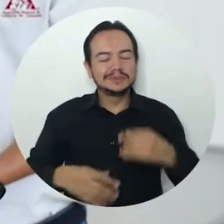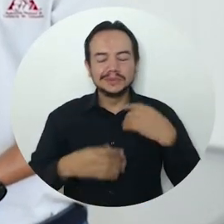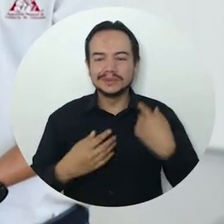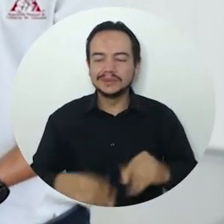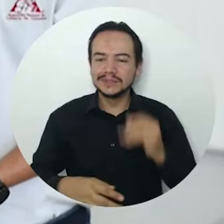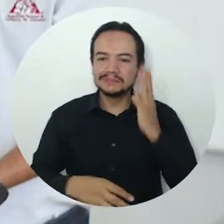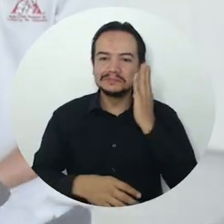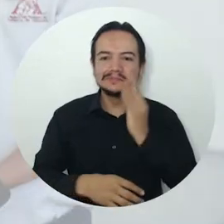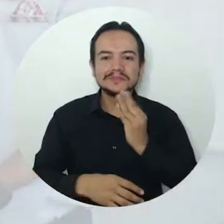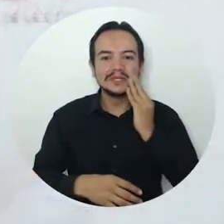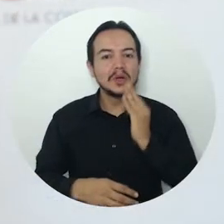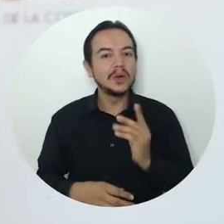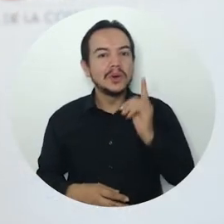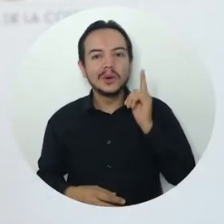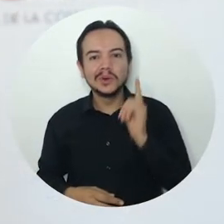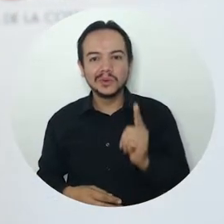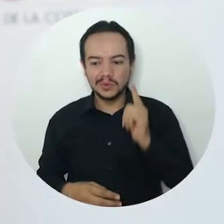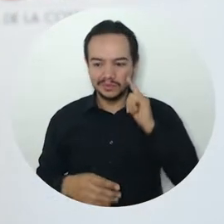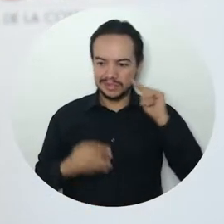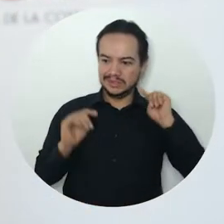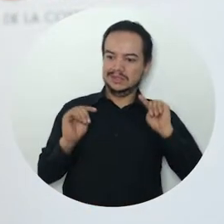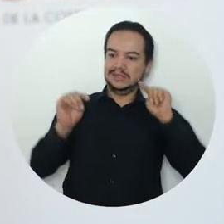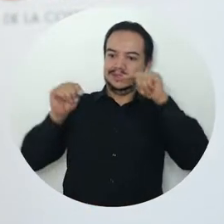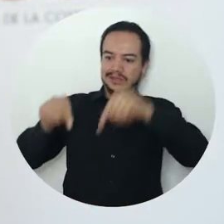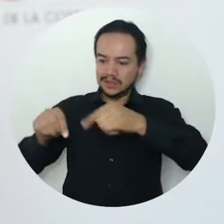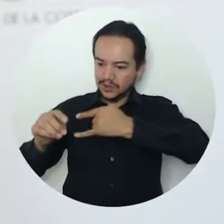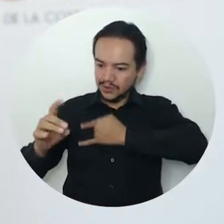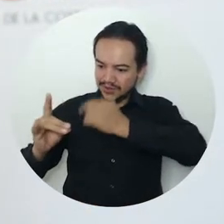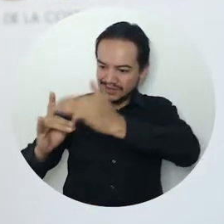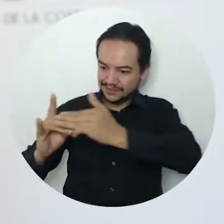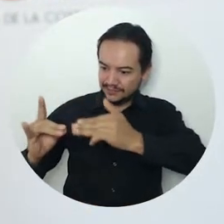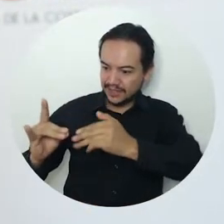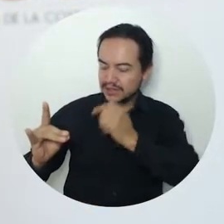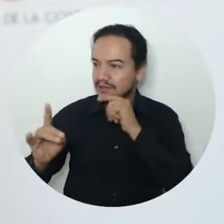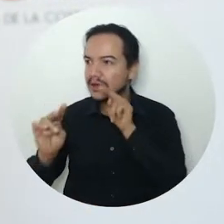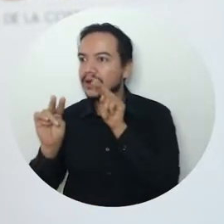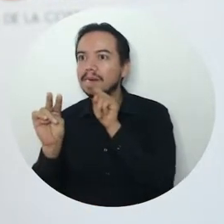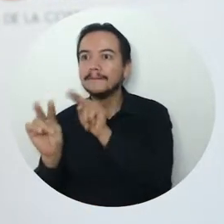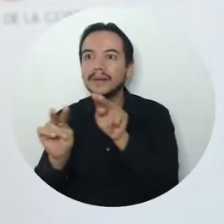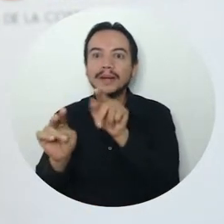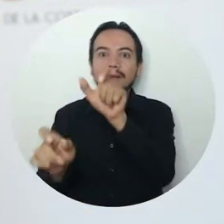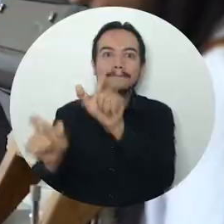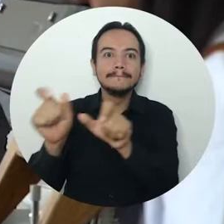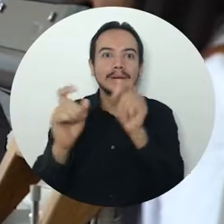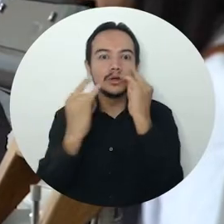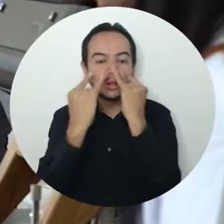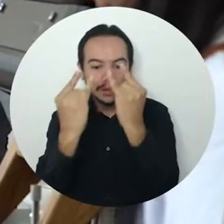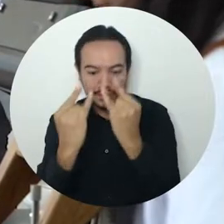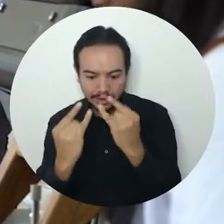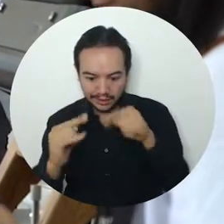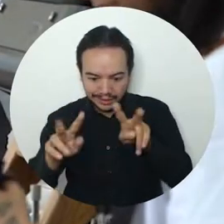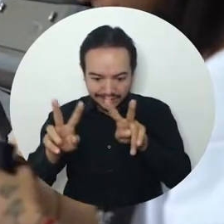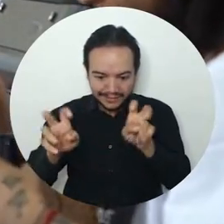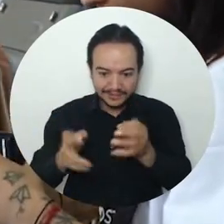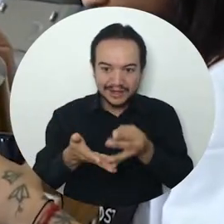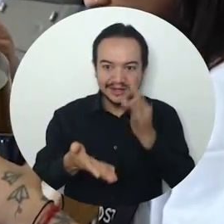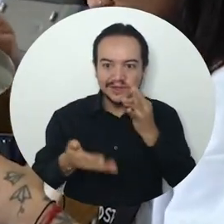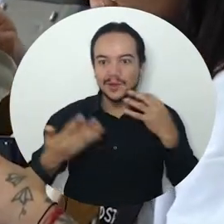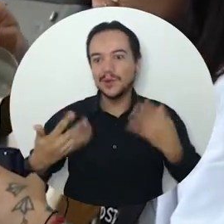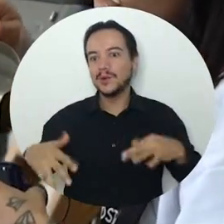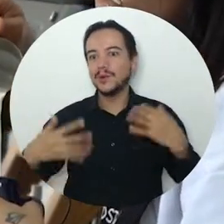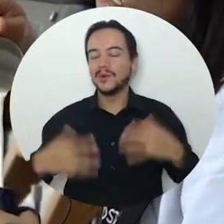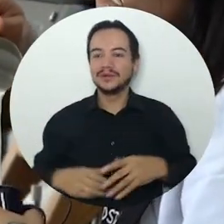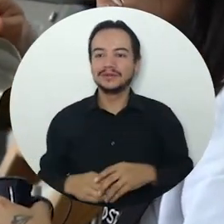Para nosotros ha sido una experiencia muy enriquecedora. Haber venido aquí a la Universidad del Magdalena y